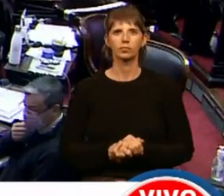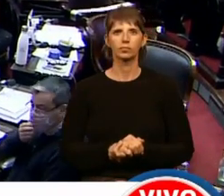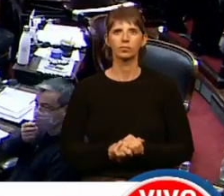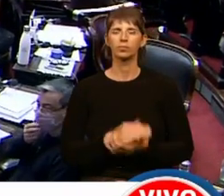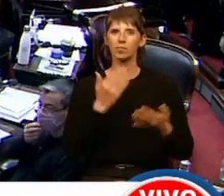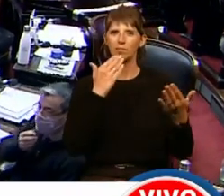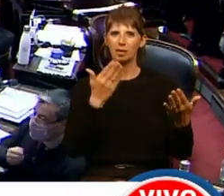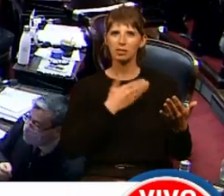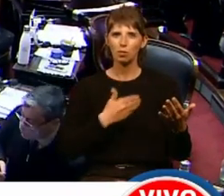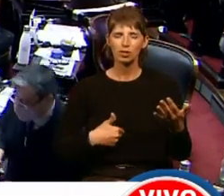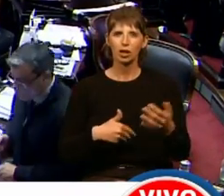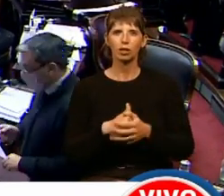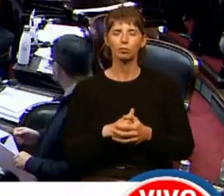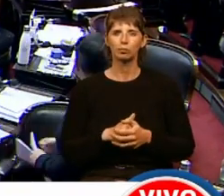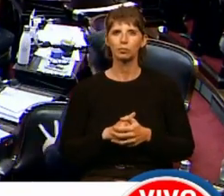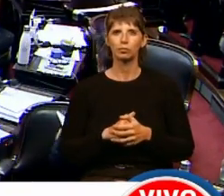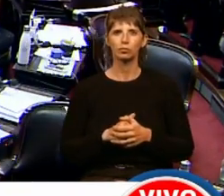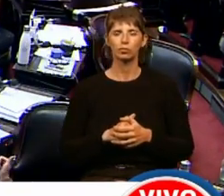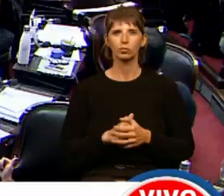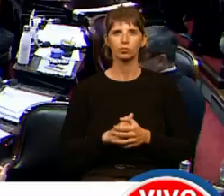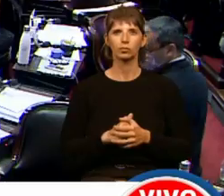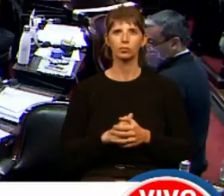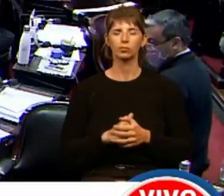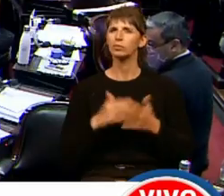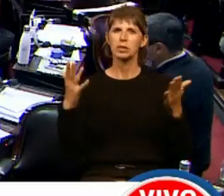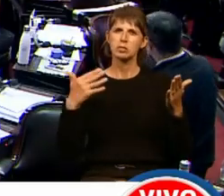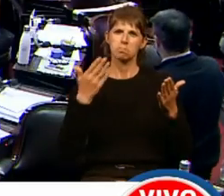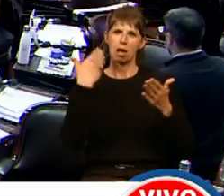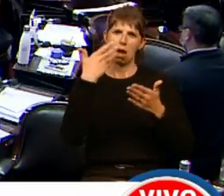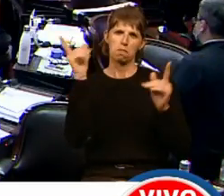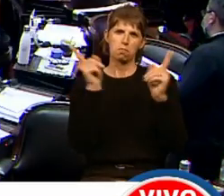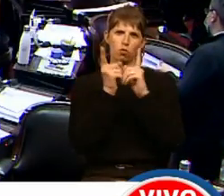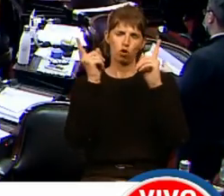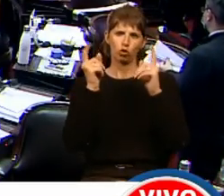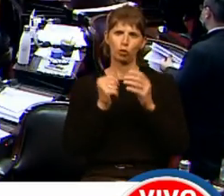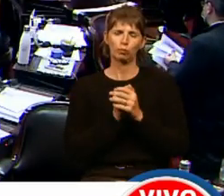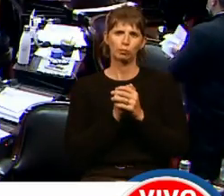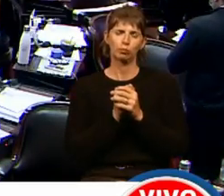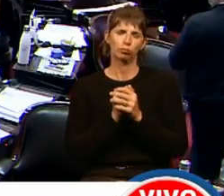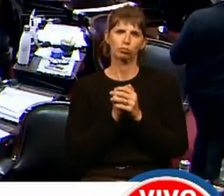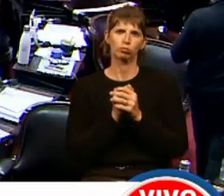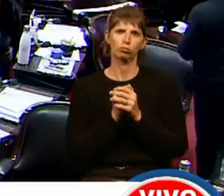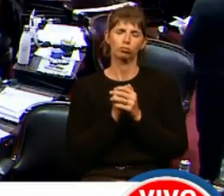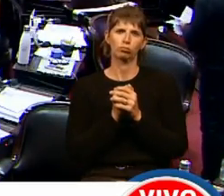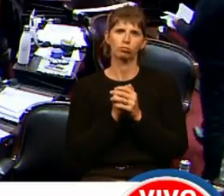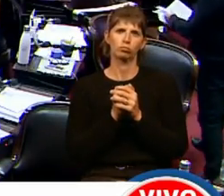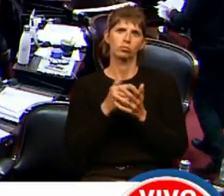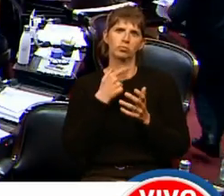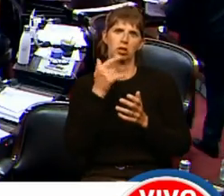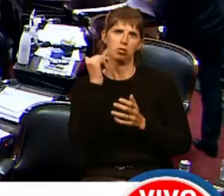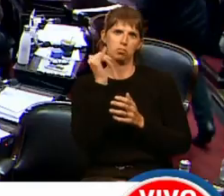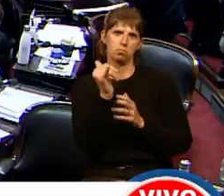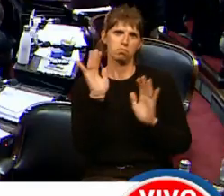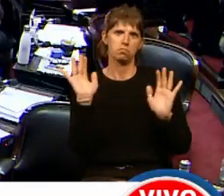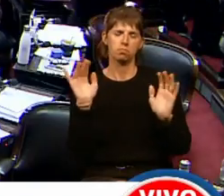gracias al presiente muy breve y comentarios antes de decirlo